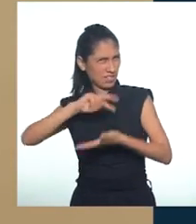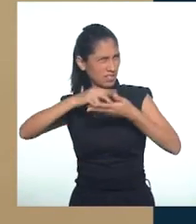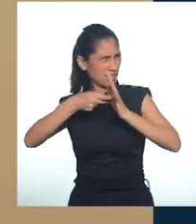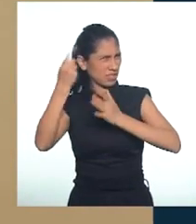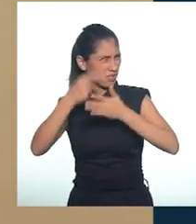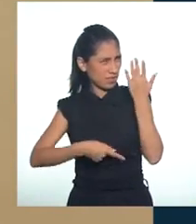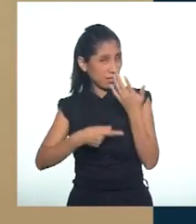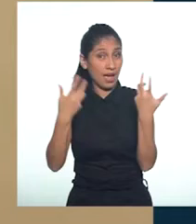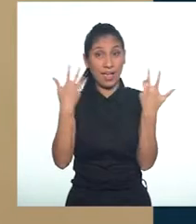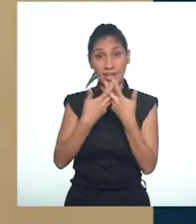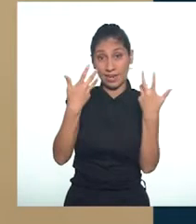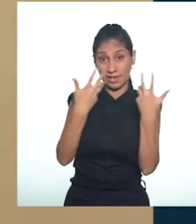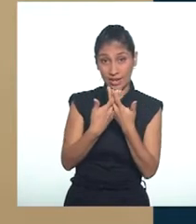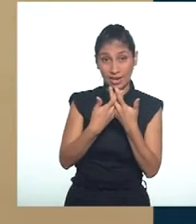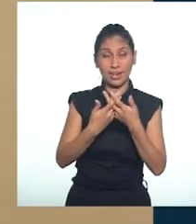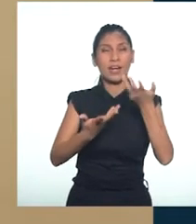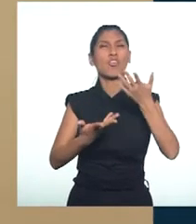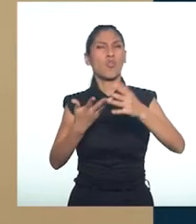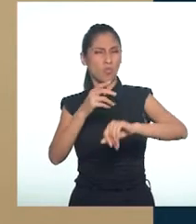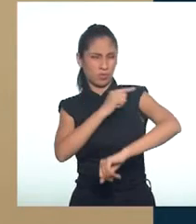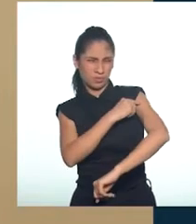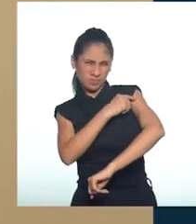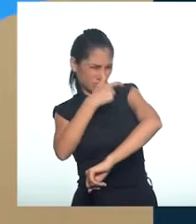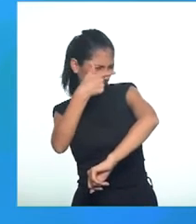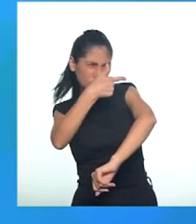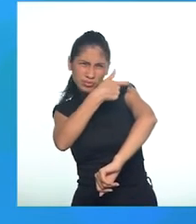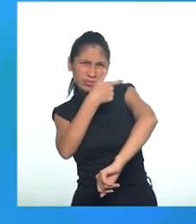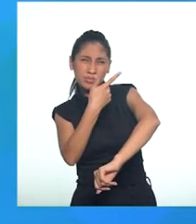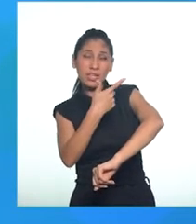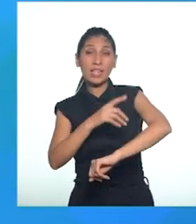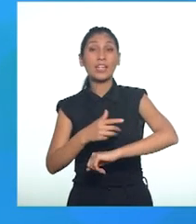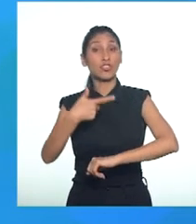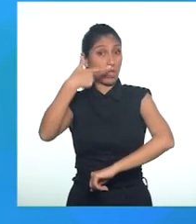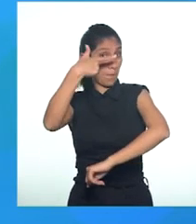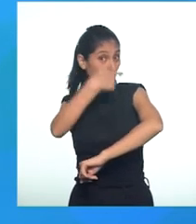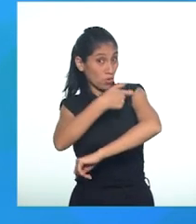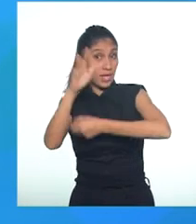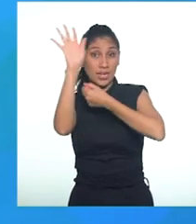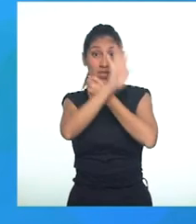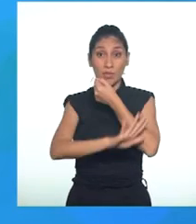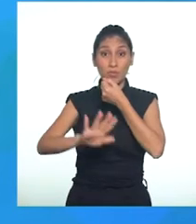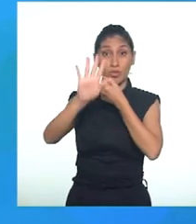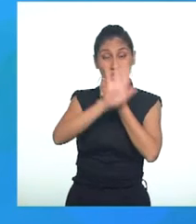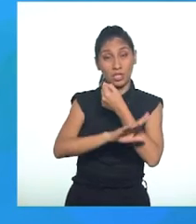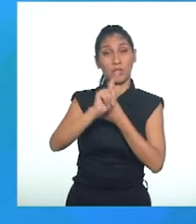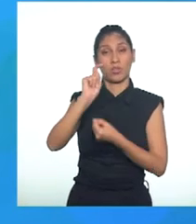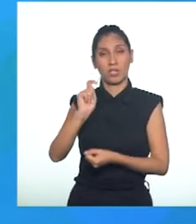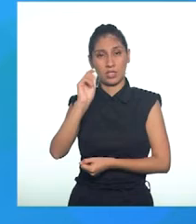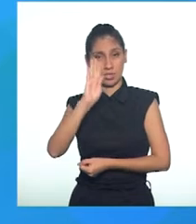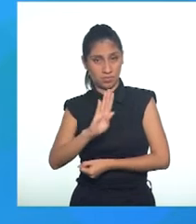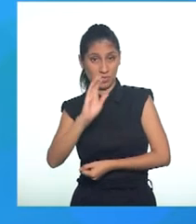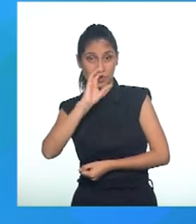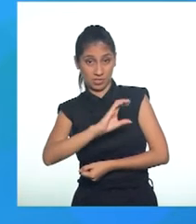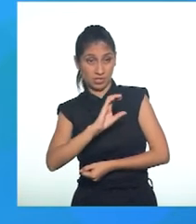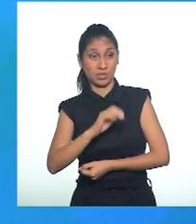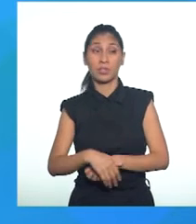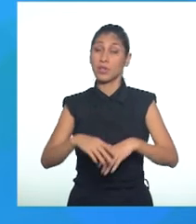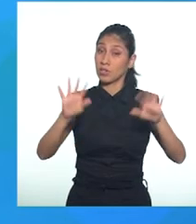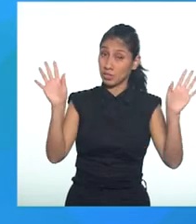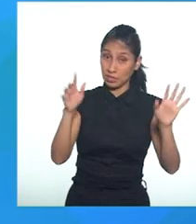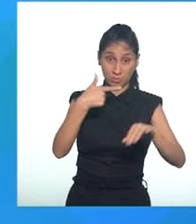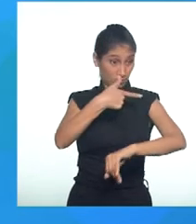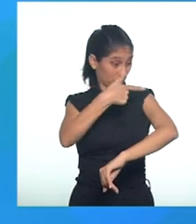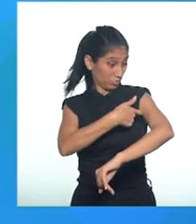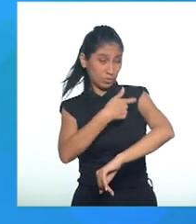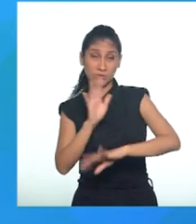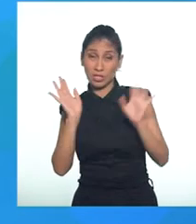se refiere a la Bacillus calmette-guerin, la vacuna que protege contra la tuberculosis, aunque solo